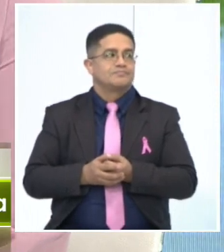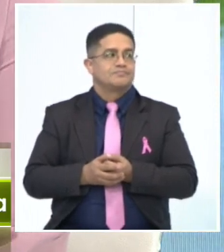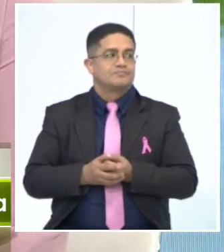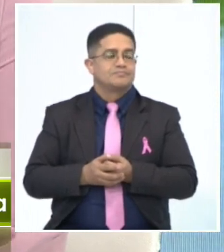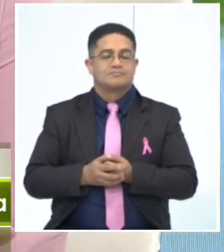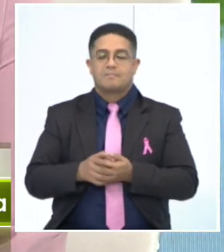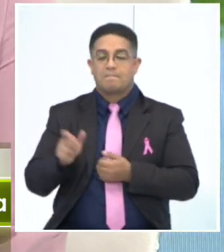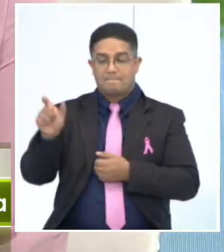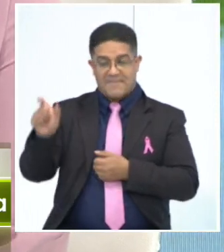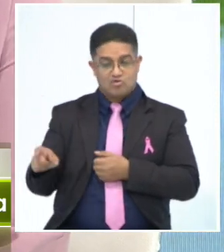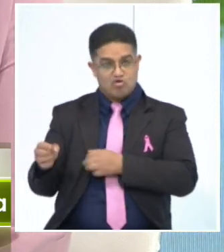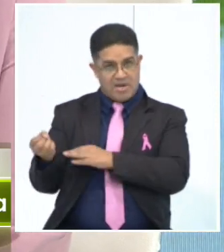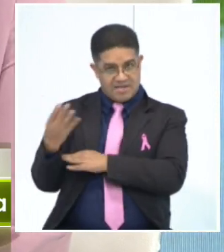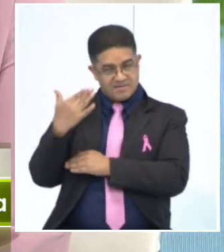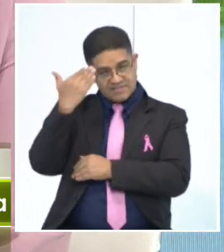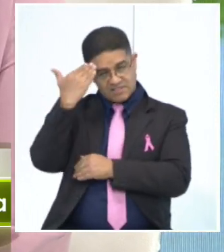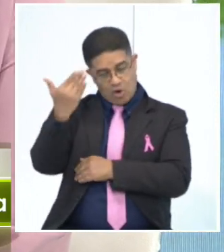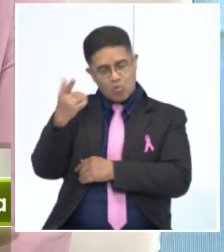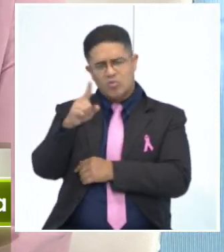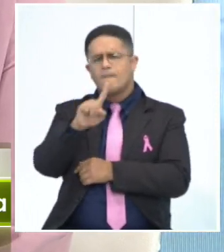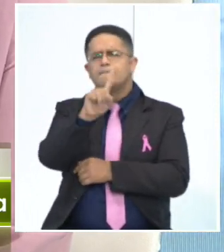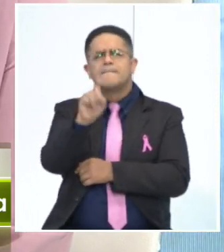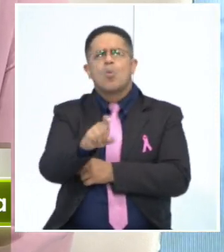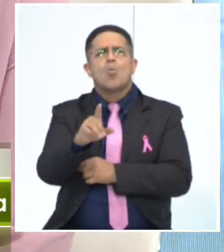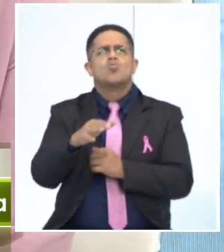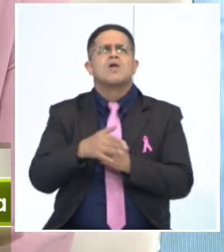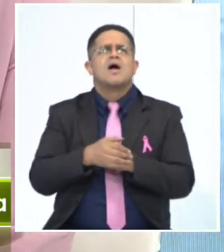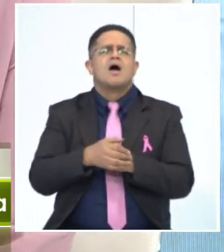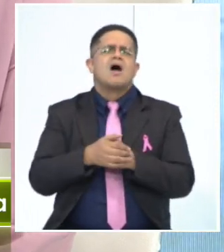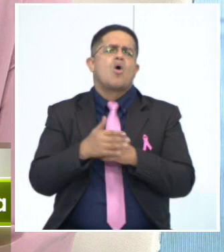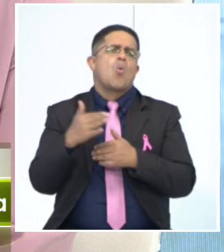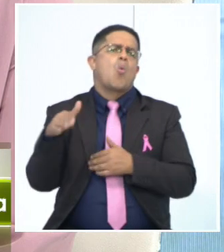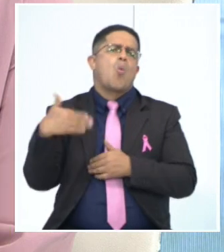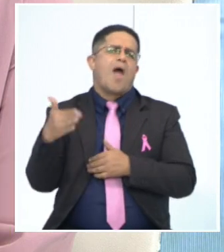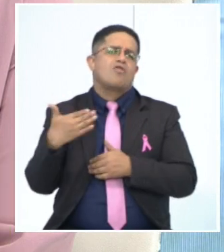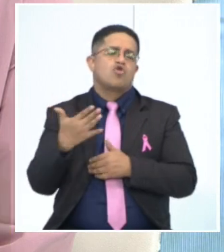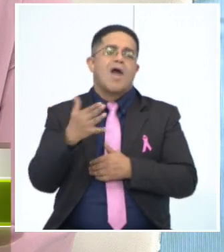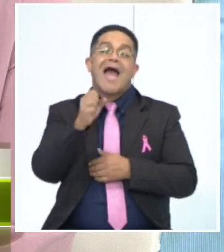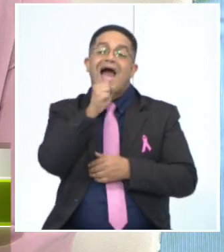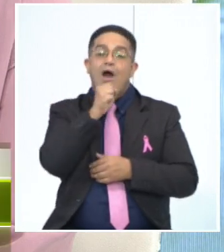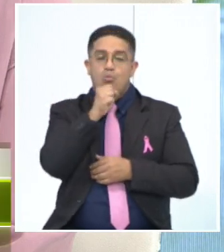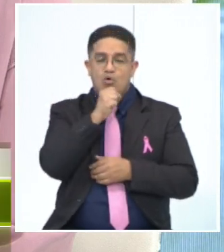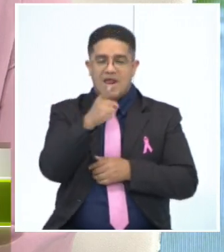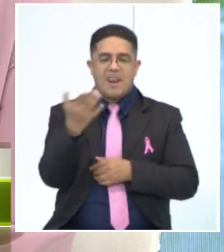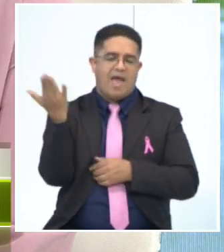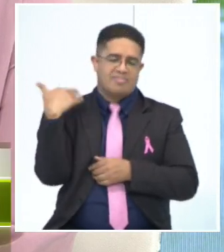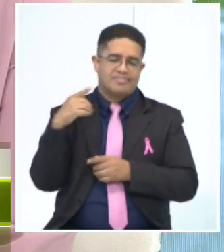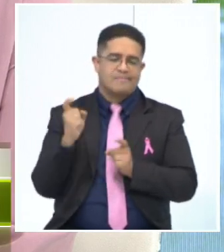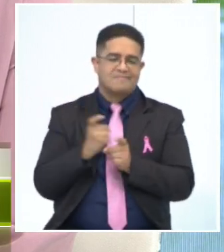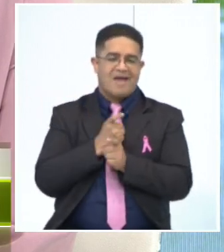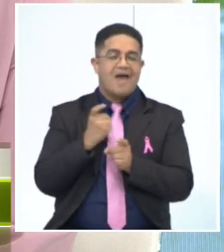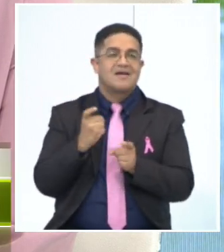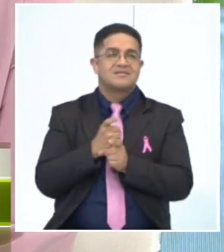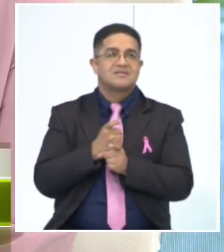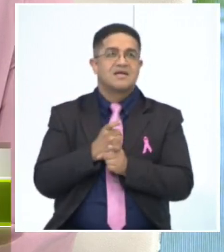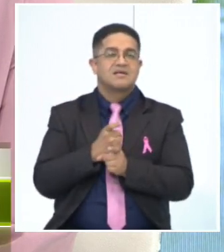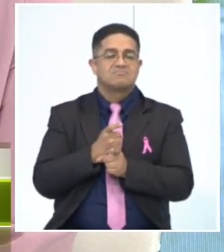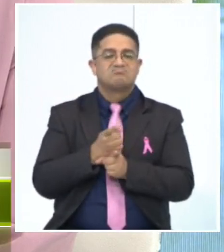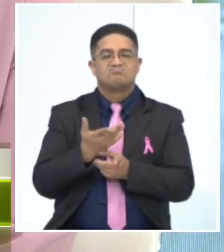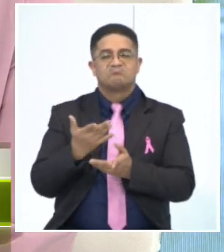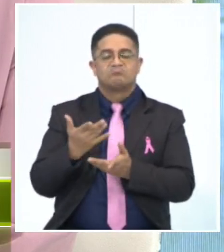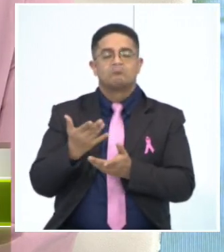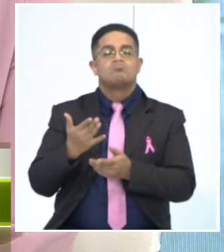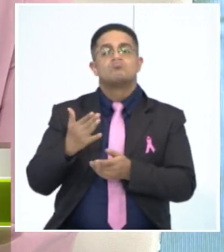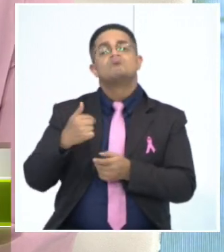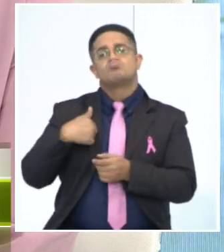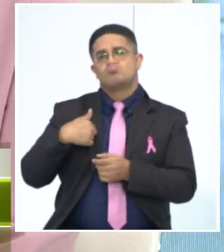el usuario que nos escribe, dice, saludos Daniela, una pregunta. Cuando la abuela paterna tuvo cáncer de mama, ¿puede haber alguna posibilidad